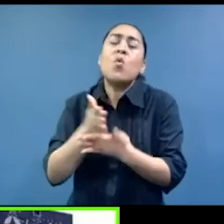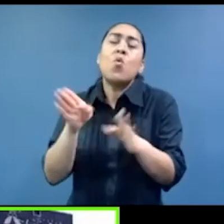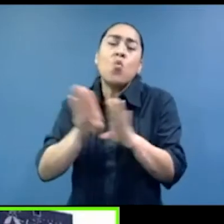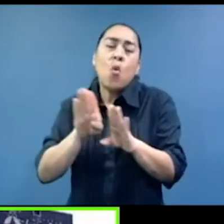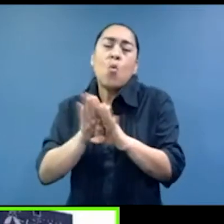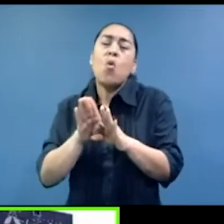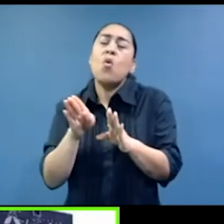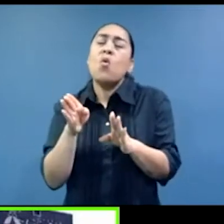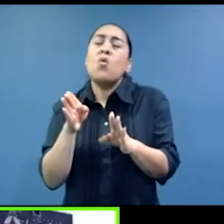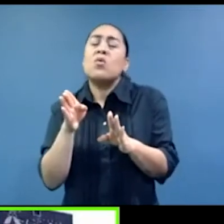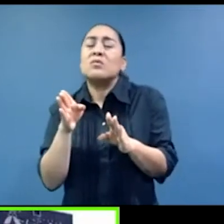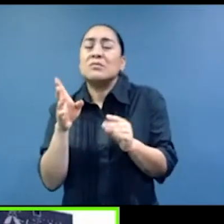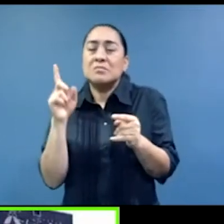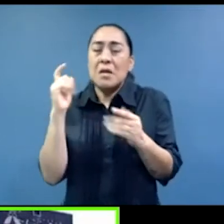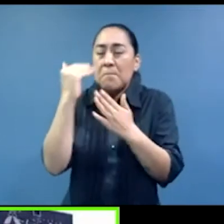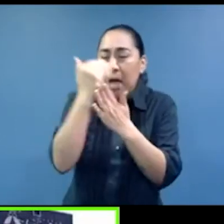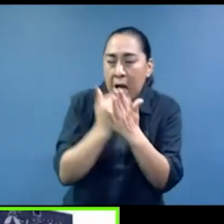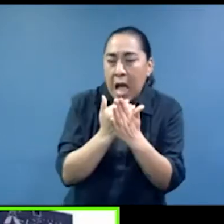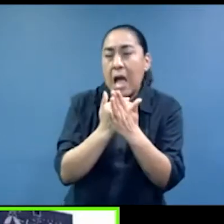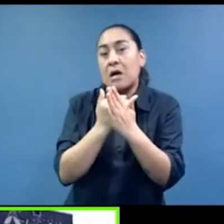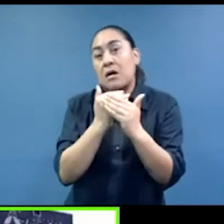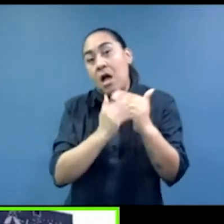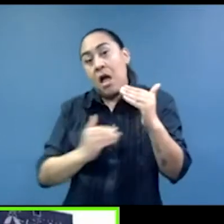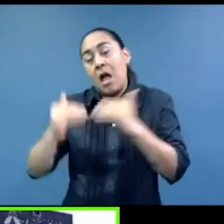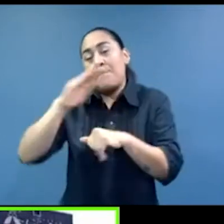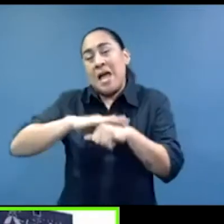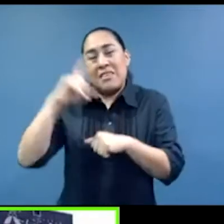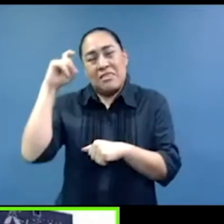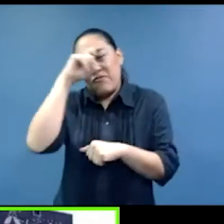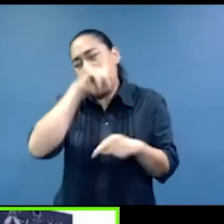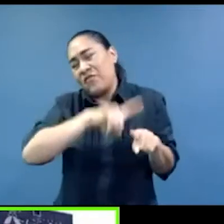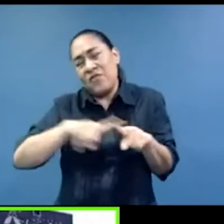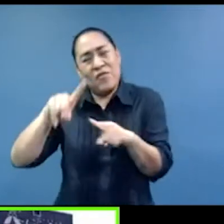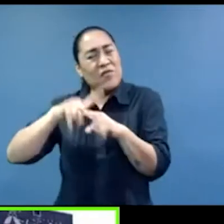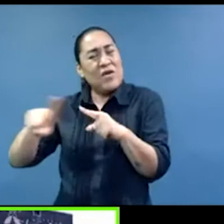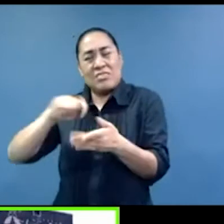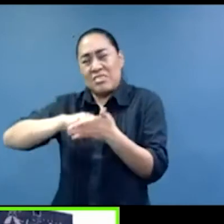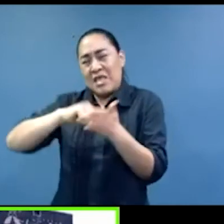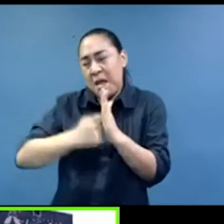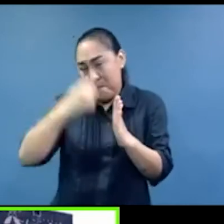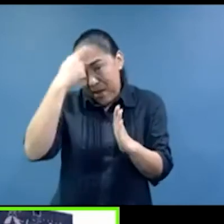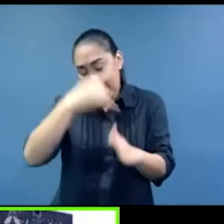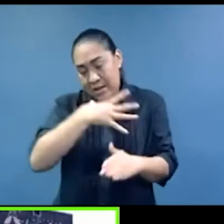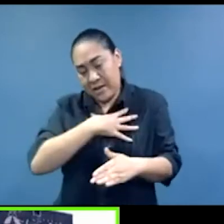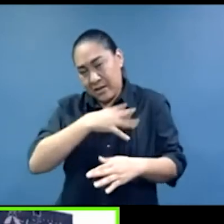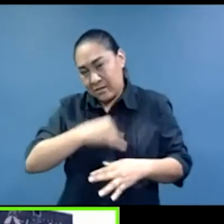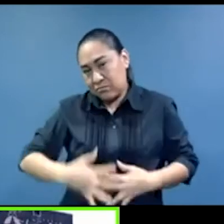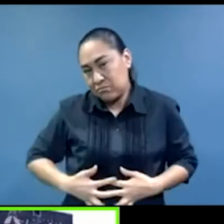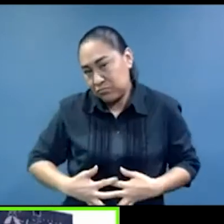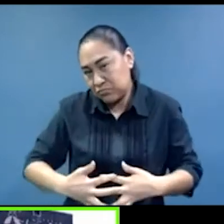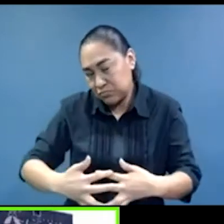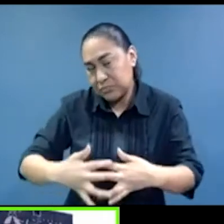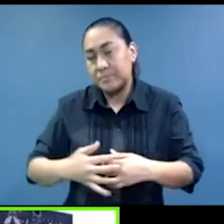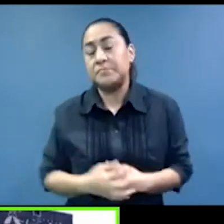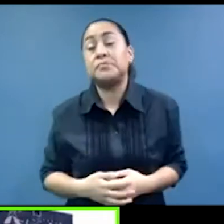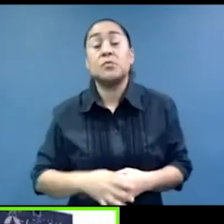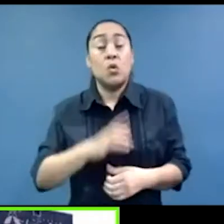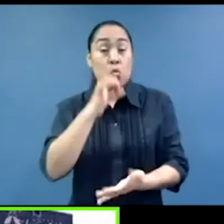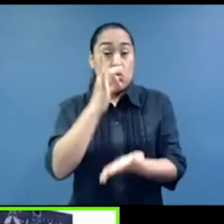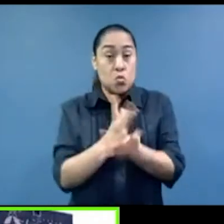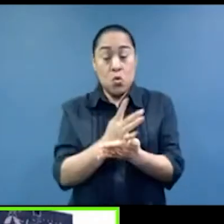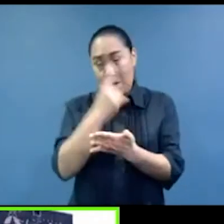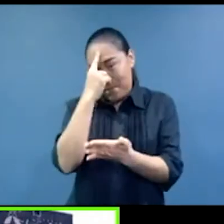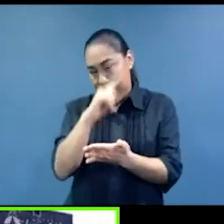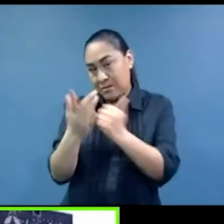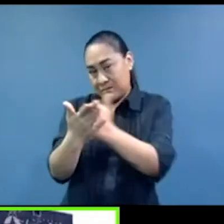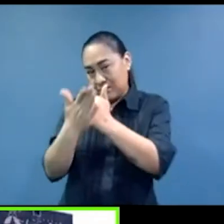baja, de alta complejidad, de todas las técnicas que existen. No solamente para resolver problemas de infertilidad,